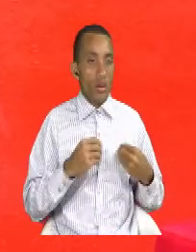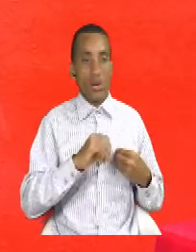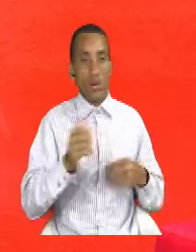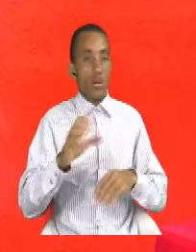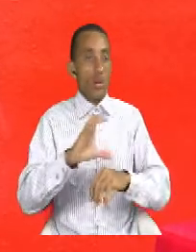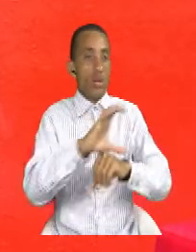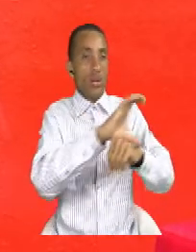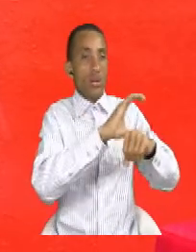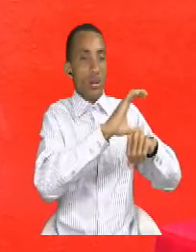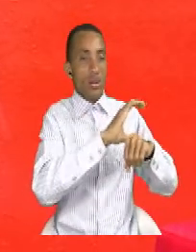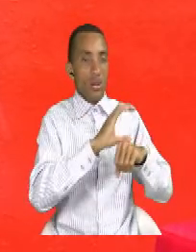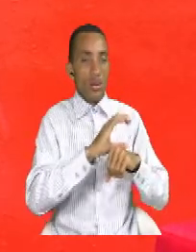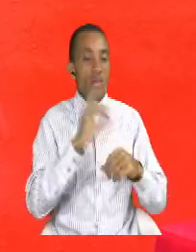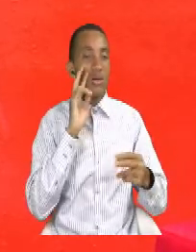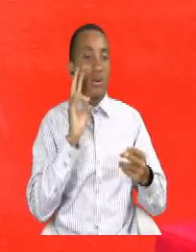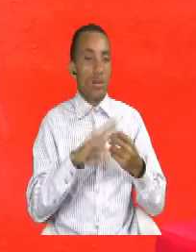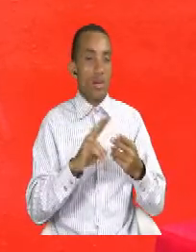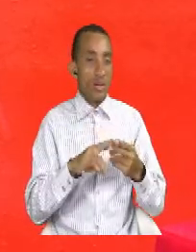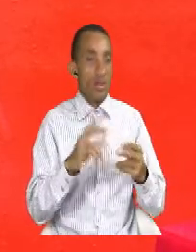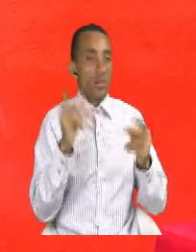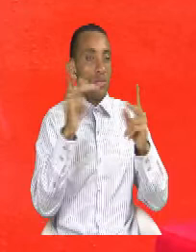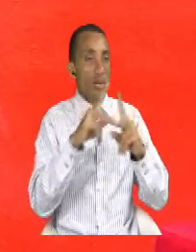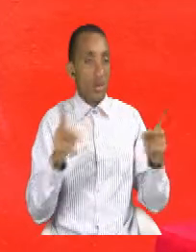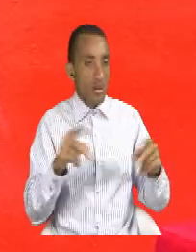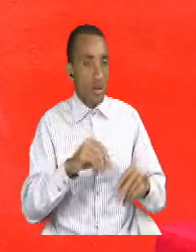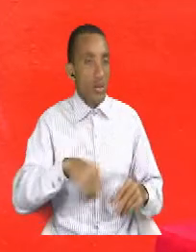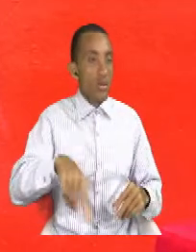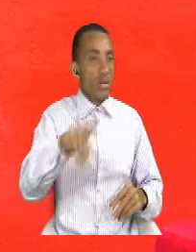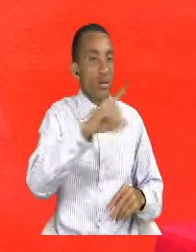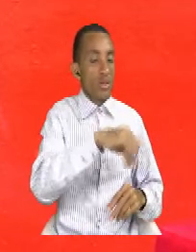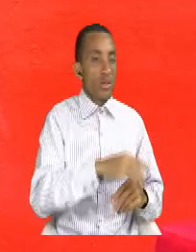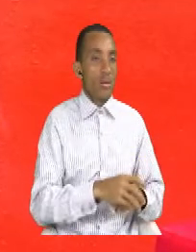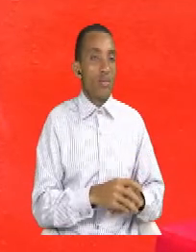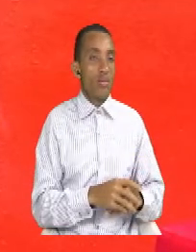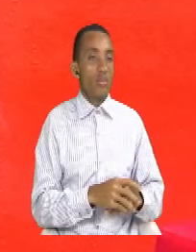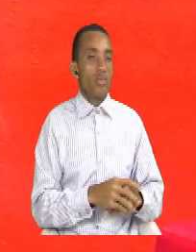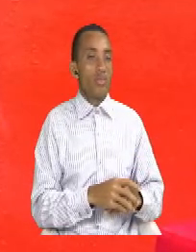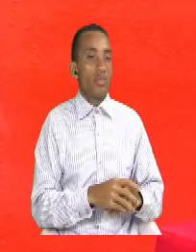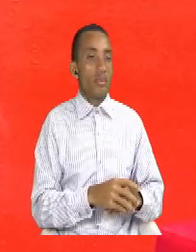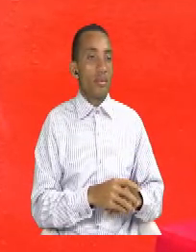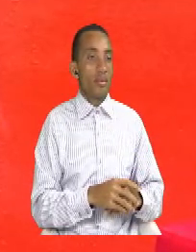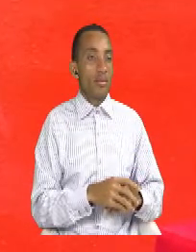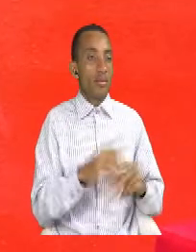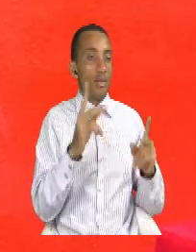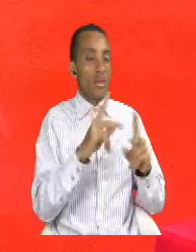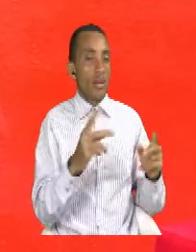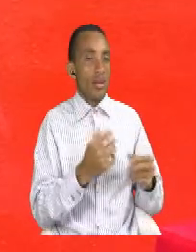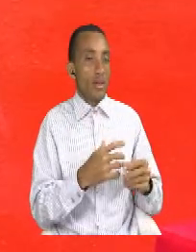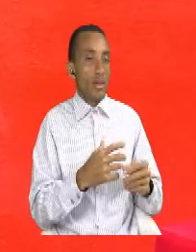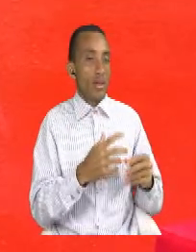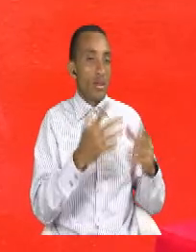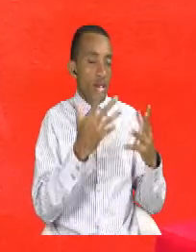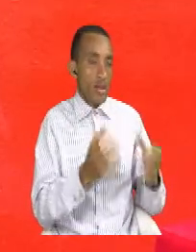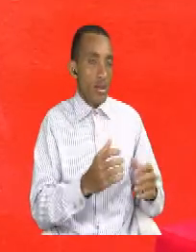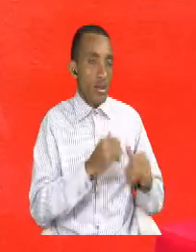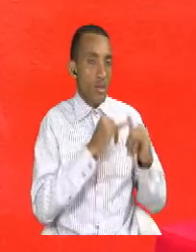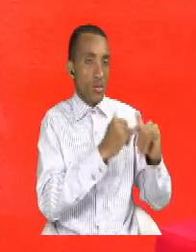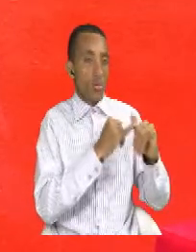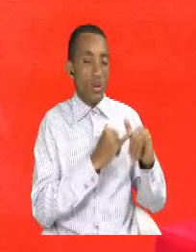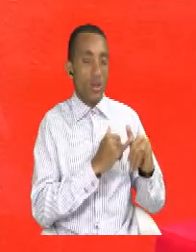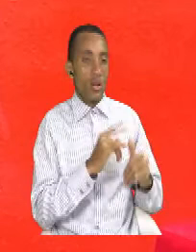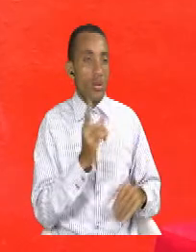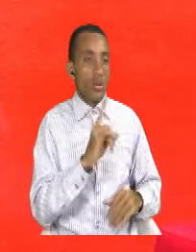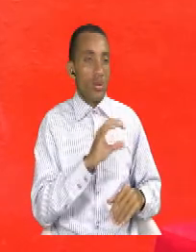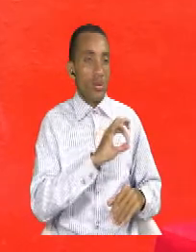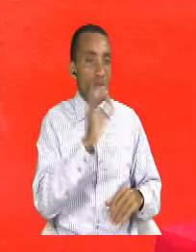me he conocido muchas personas de otras regiones y me doy cuenta que la gente, por más que uno quiera que se parezca a uno,